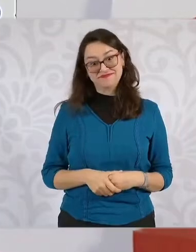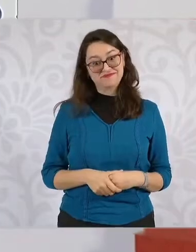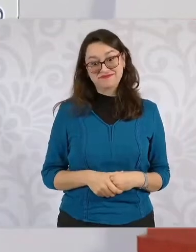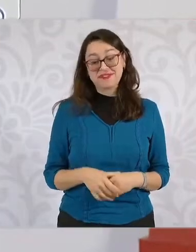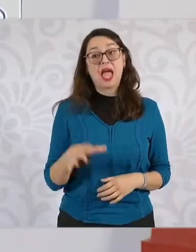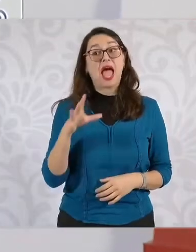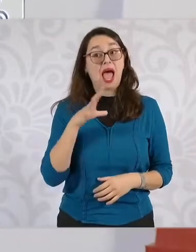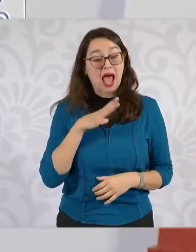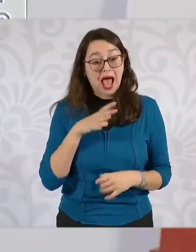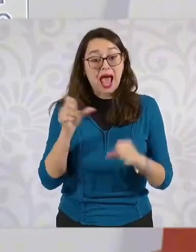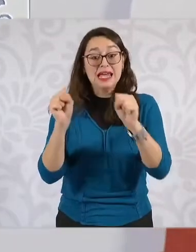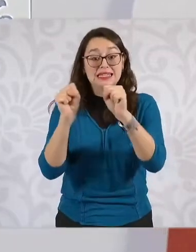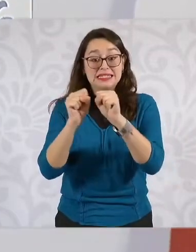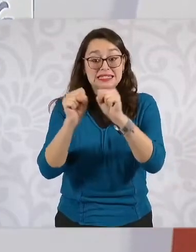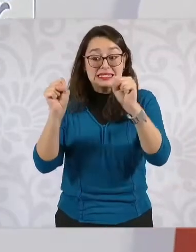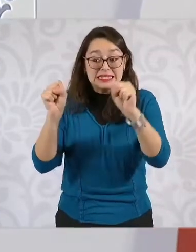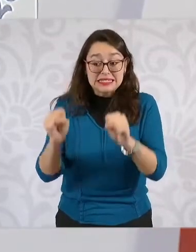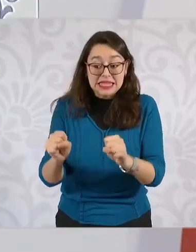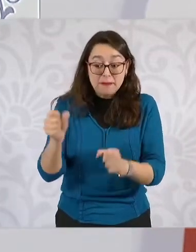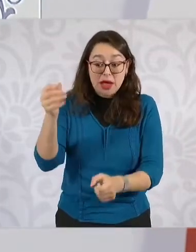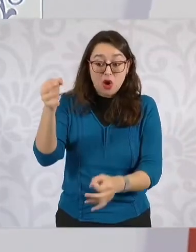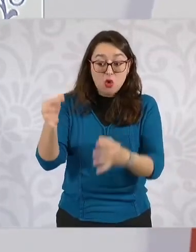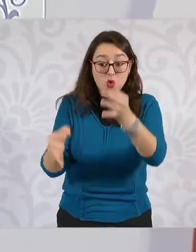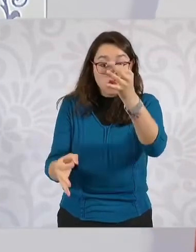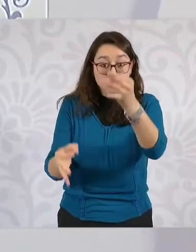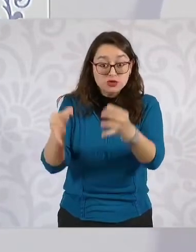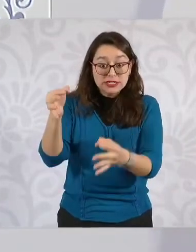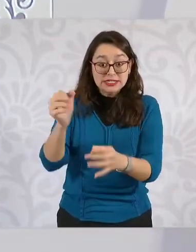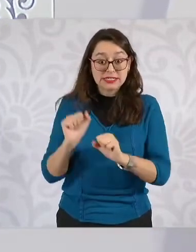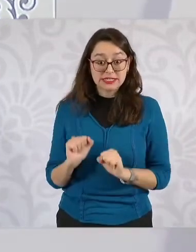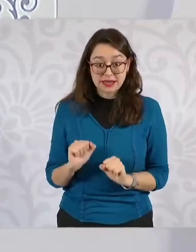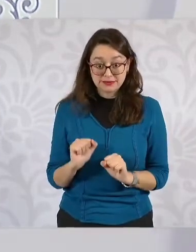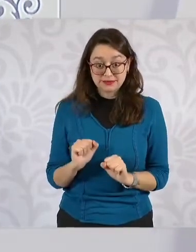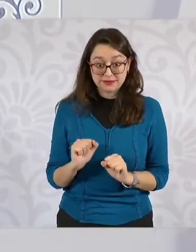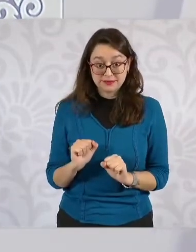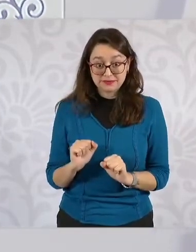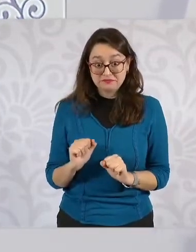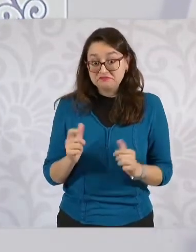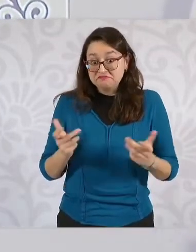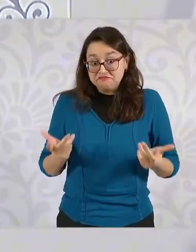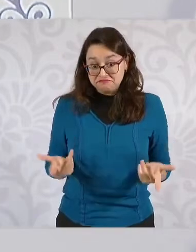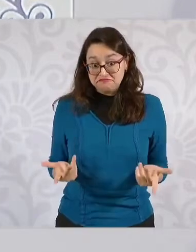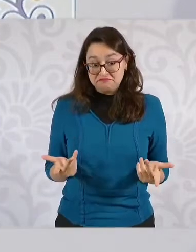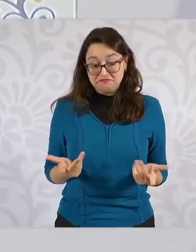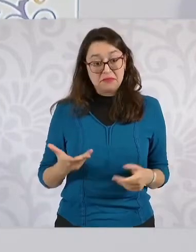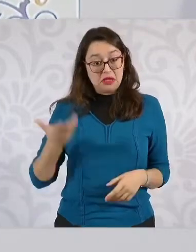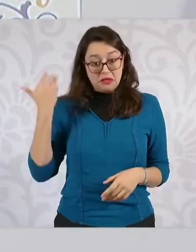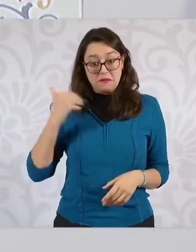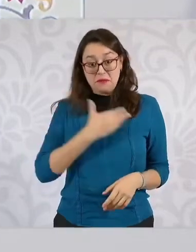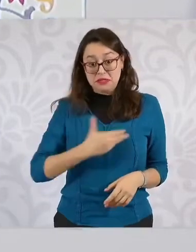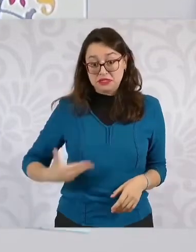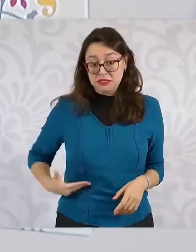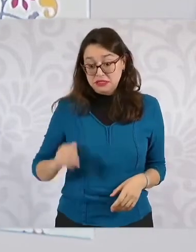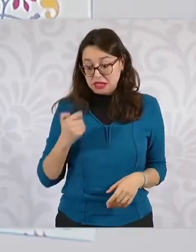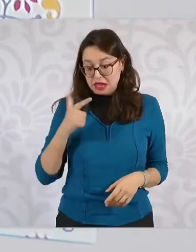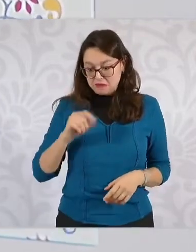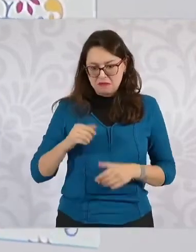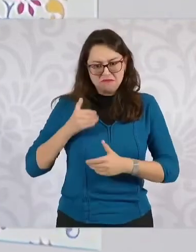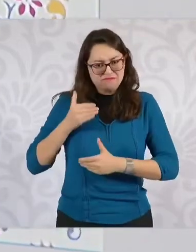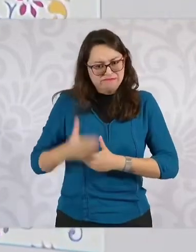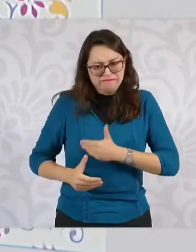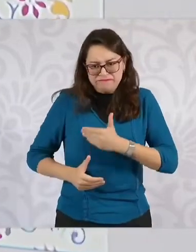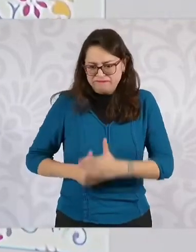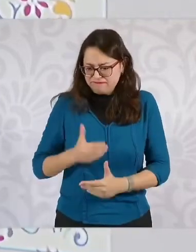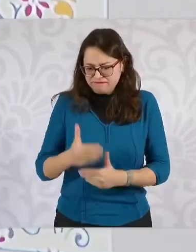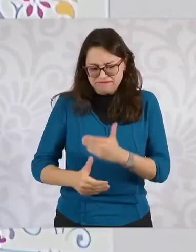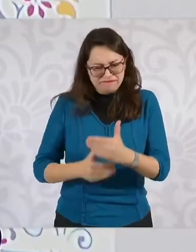la cabecilla de tantos cárteles que está ensangrentando a nuestro país. Son unos hipócritas, cínicos, que